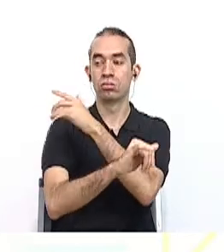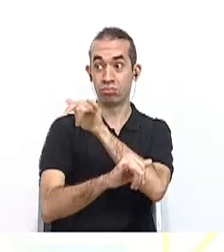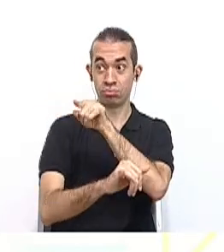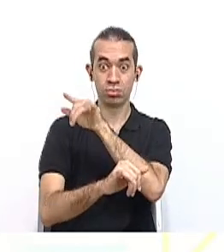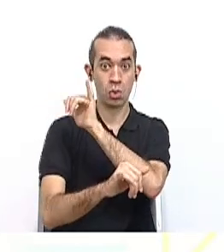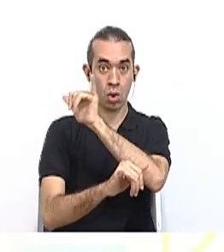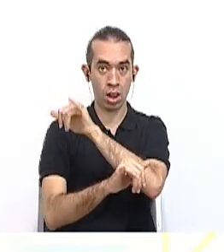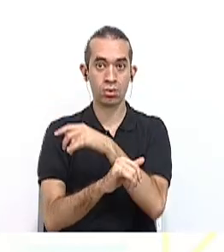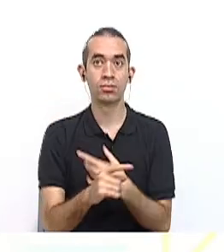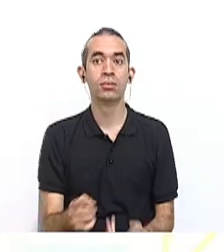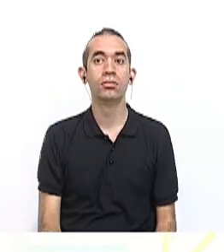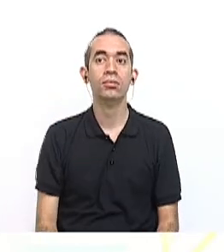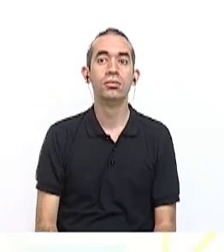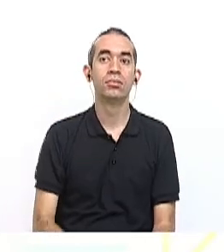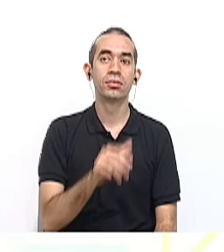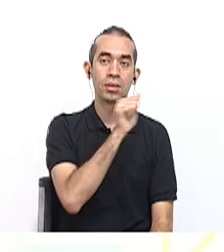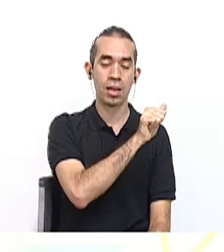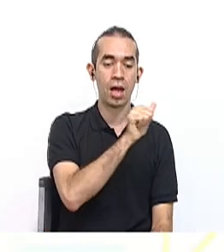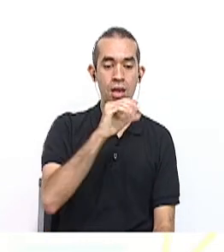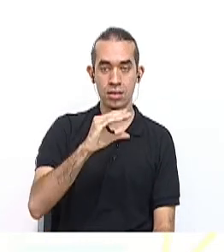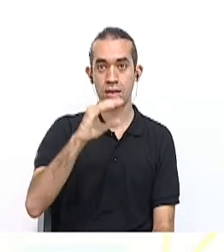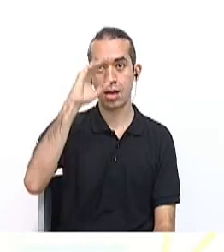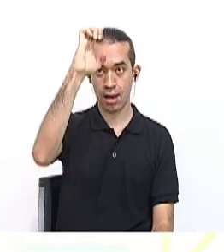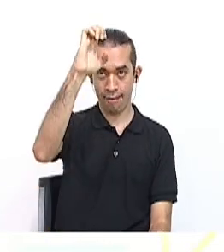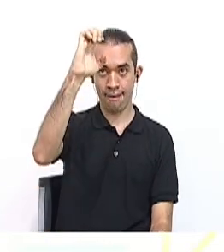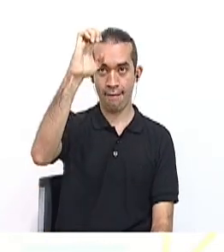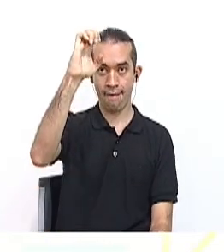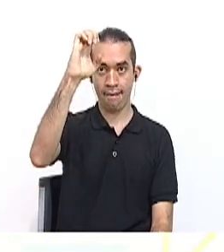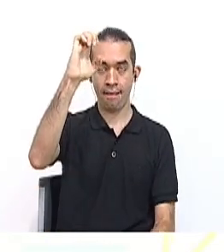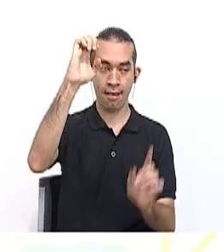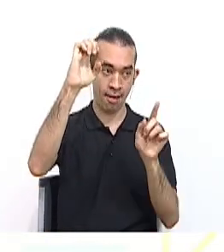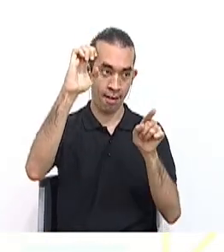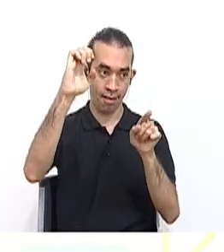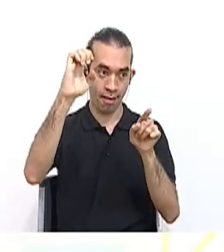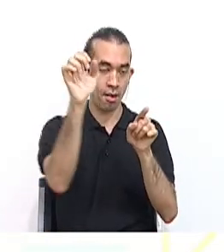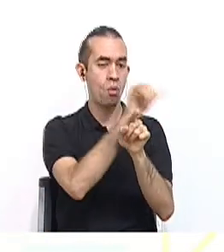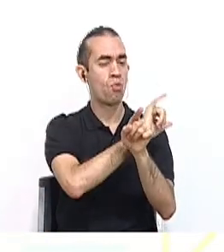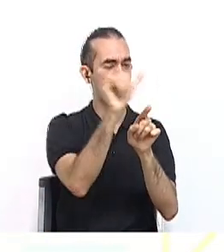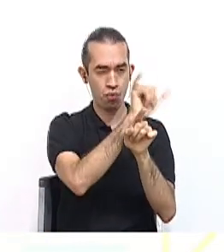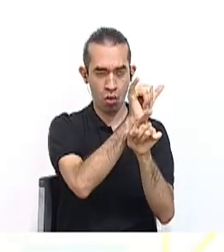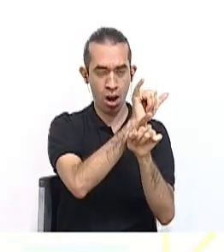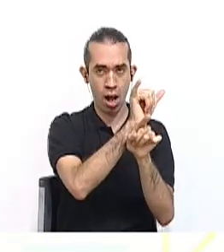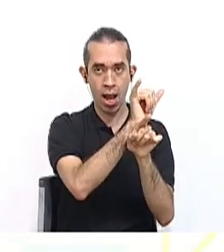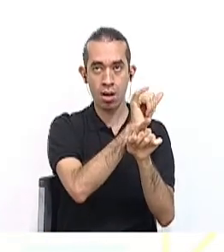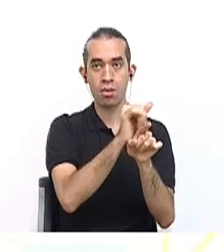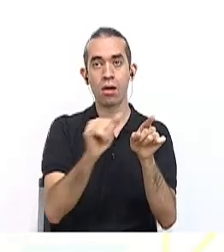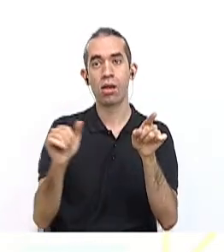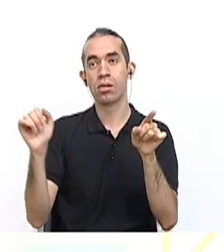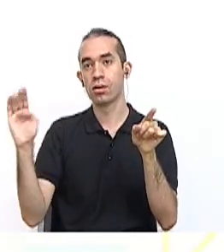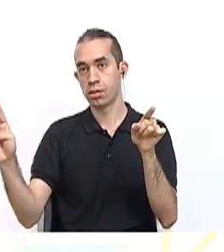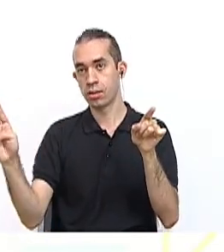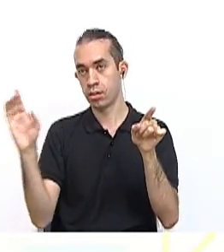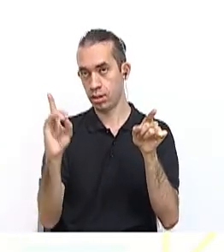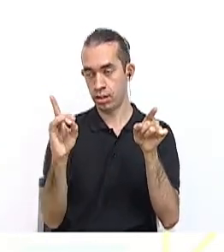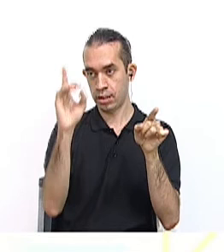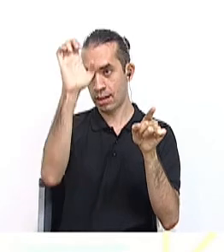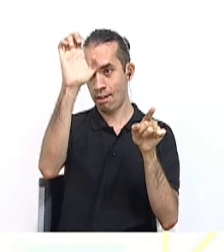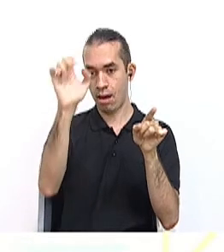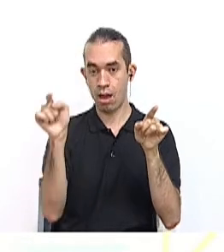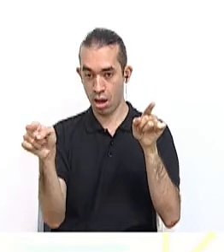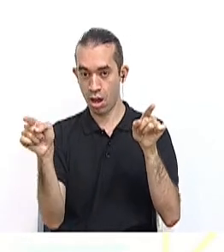el ángulo ACE es congruente, tiene la misma medida con el ángulo